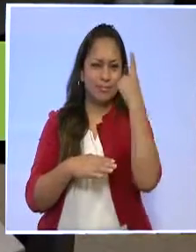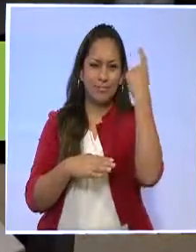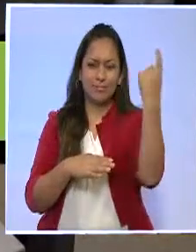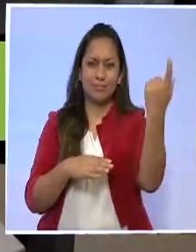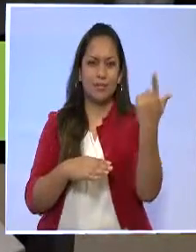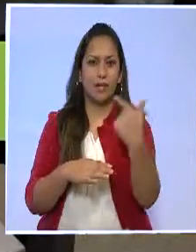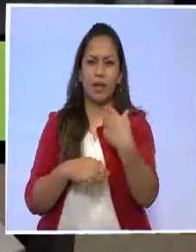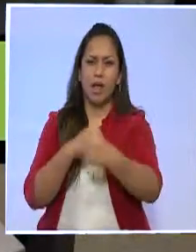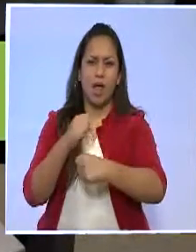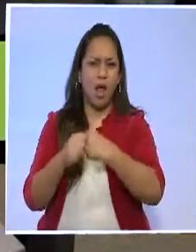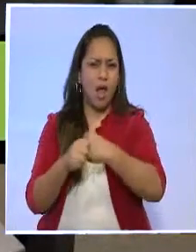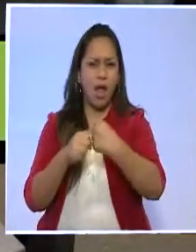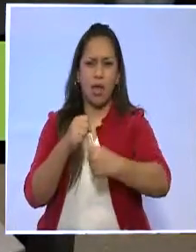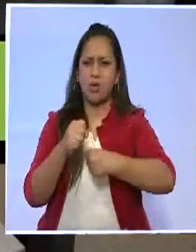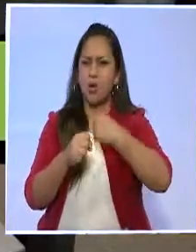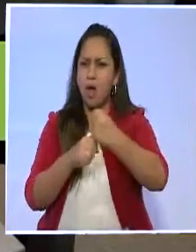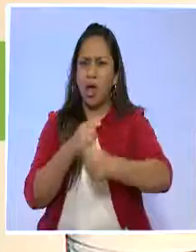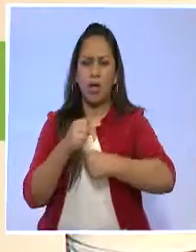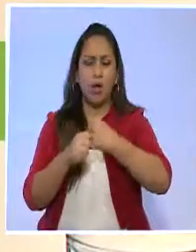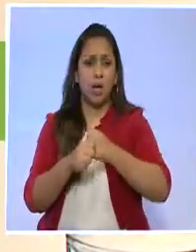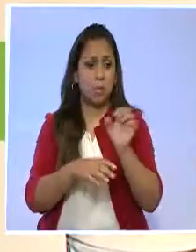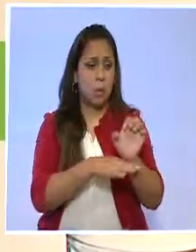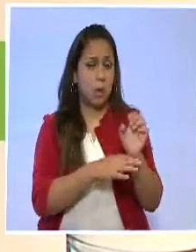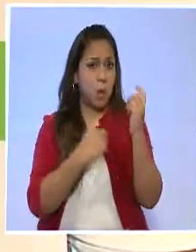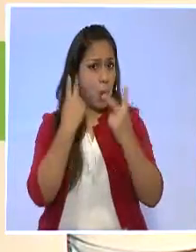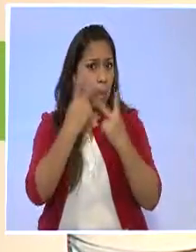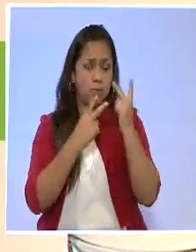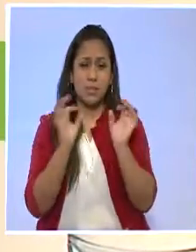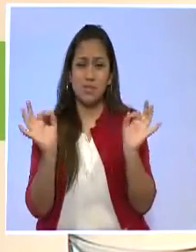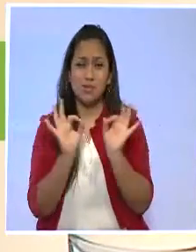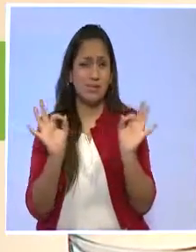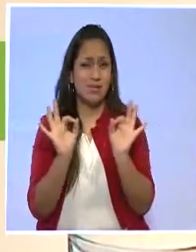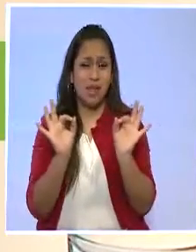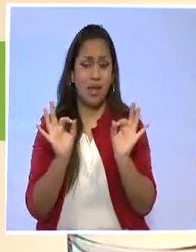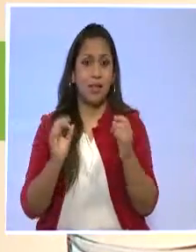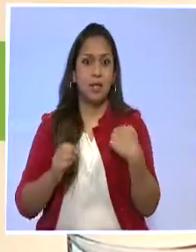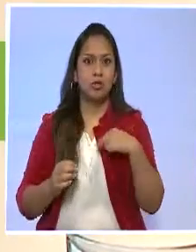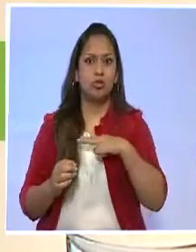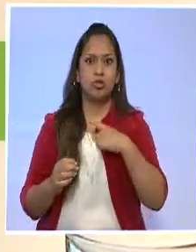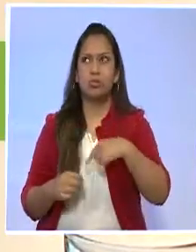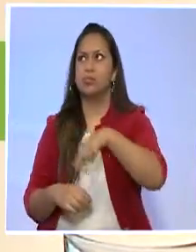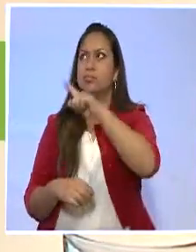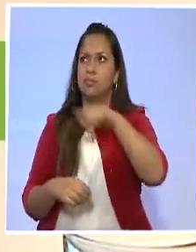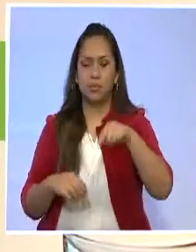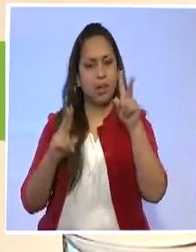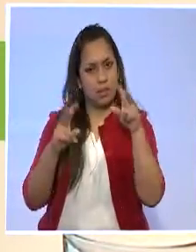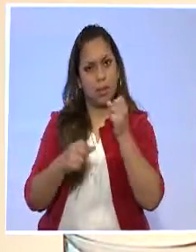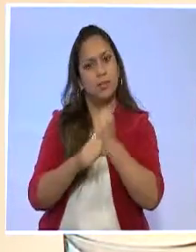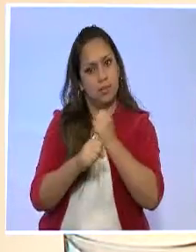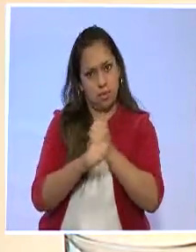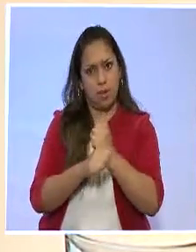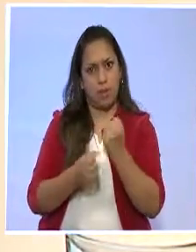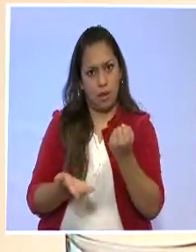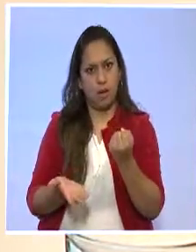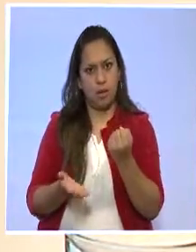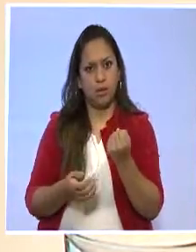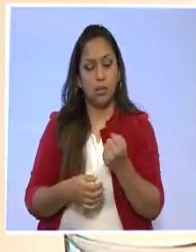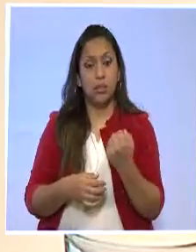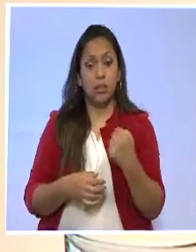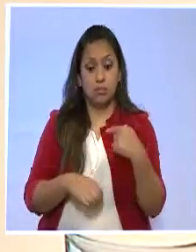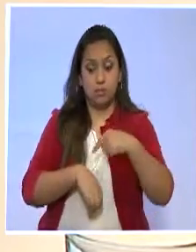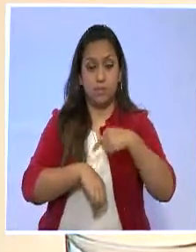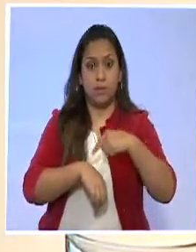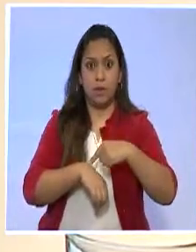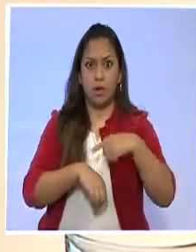años fuera de su territorio ecuatoriano nosotros que vamos y venimos por temas de trabajo que nuestro